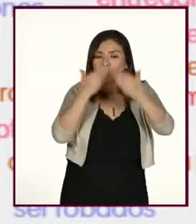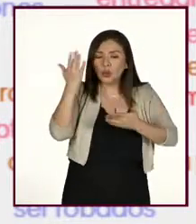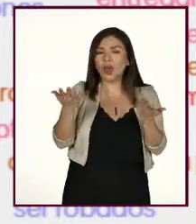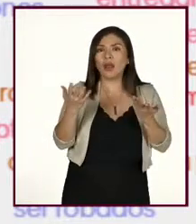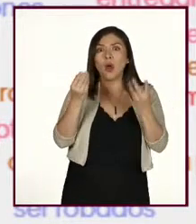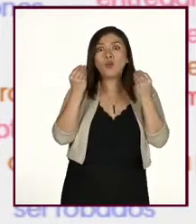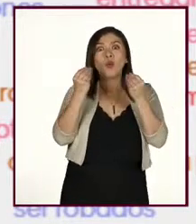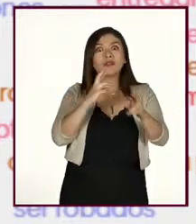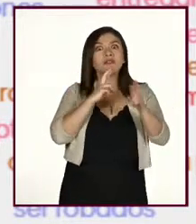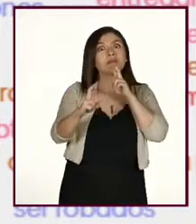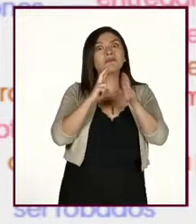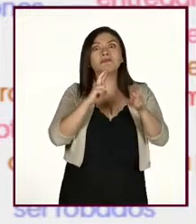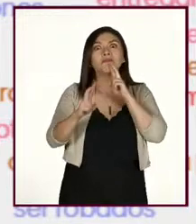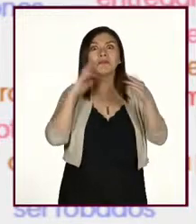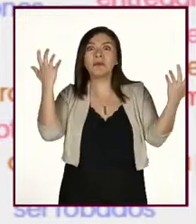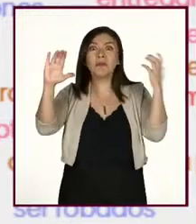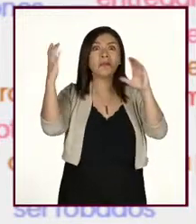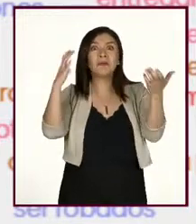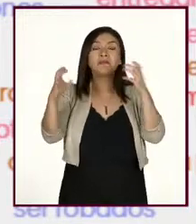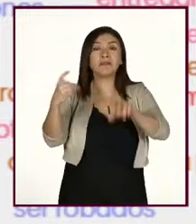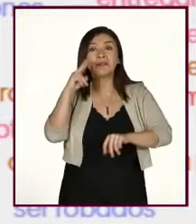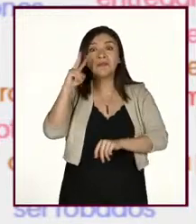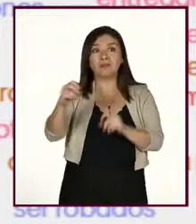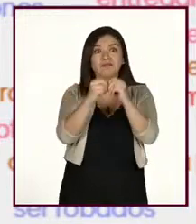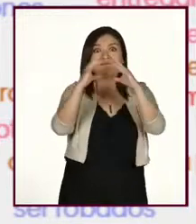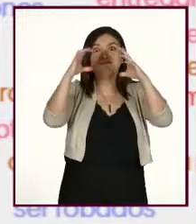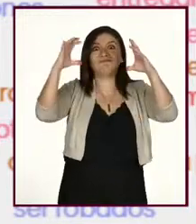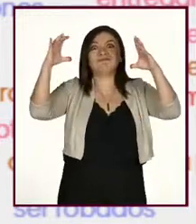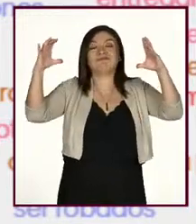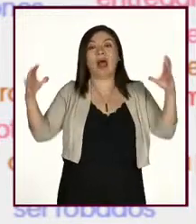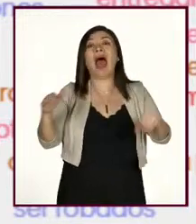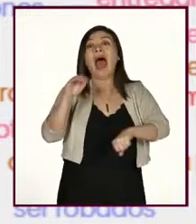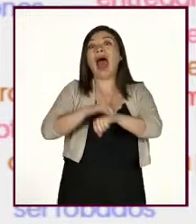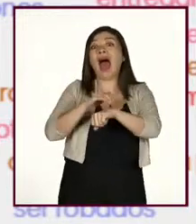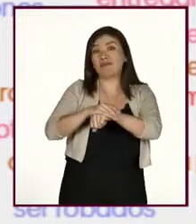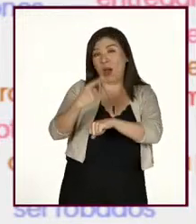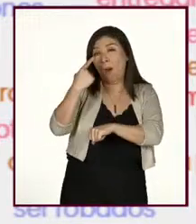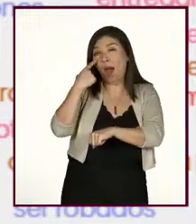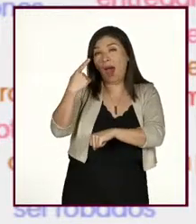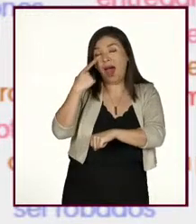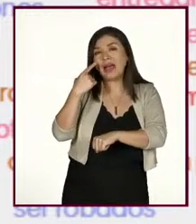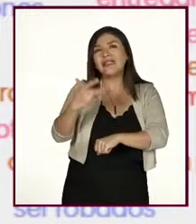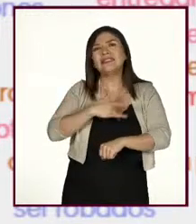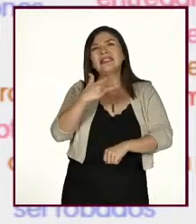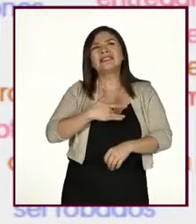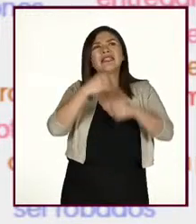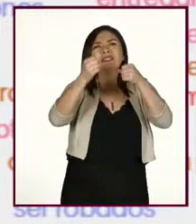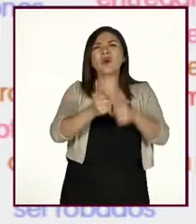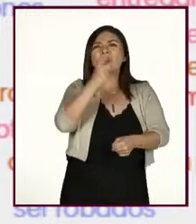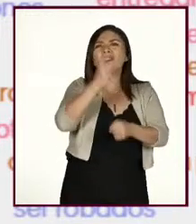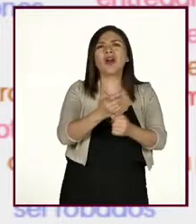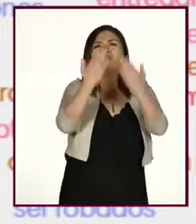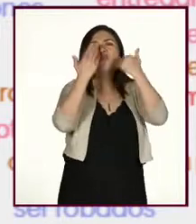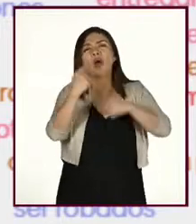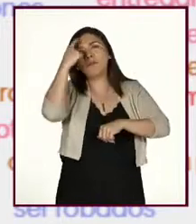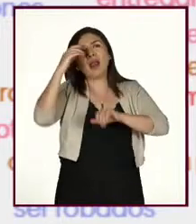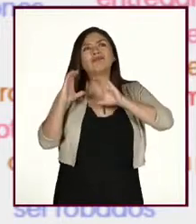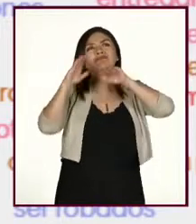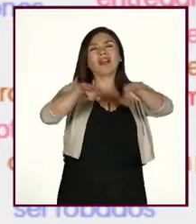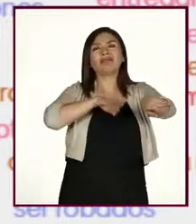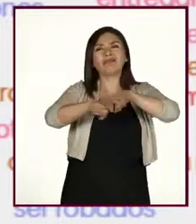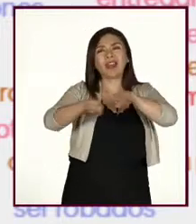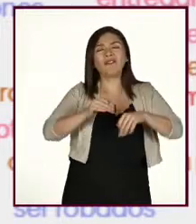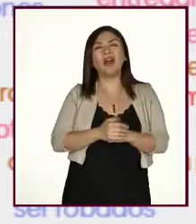Hay muchas, obviamente la nube está creciendo, los amigos de nueva cuenta, incertidumbre profesional,